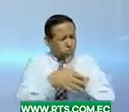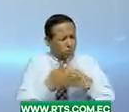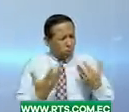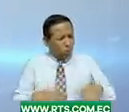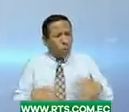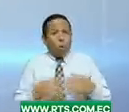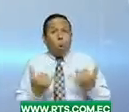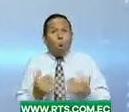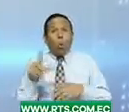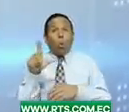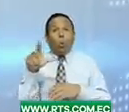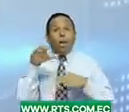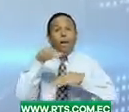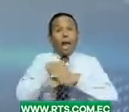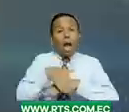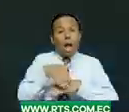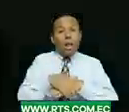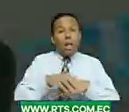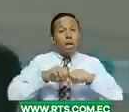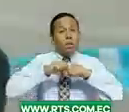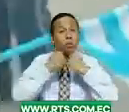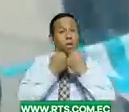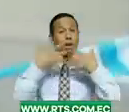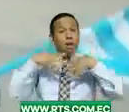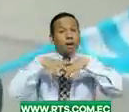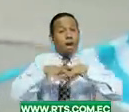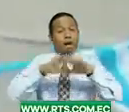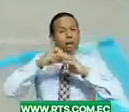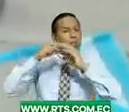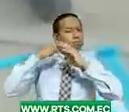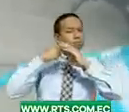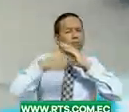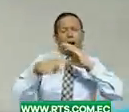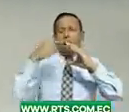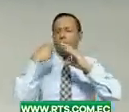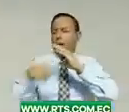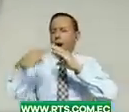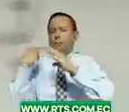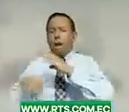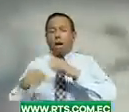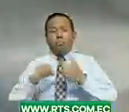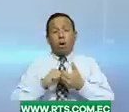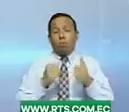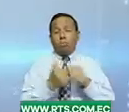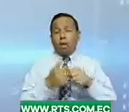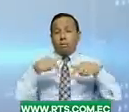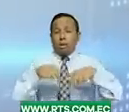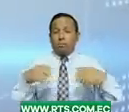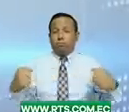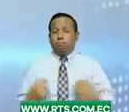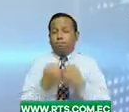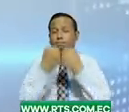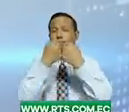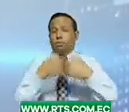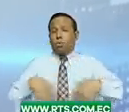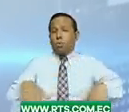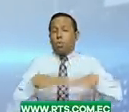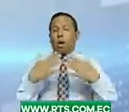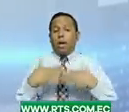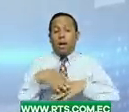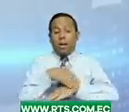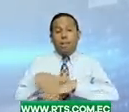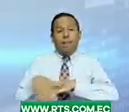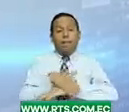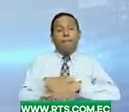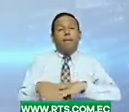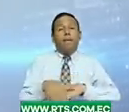trágico en las vías de la ciudad de Guayaquil. La muy transitada vía Daule, en el kilómetro 15, era el punto en donde yacía el cuerpo sin vida de